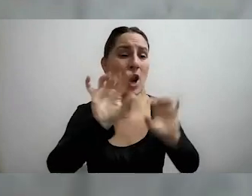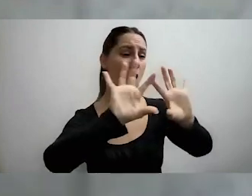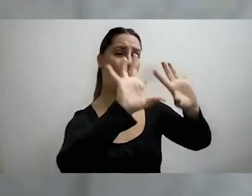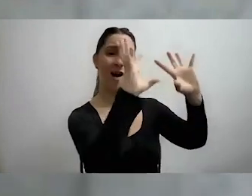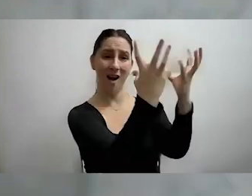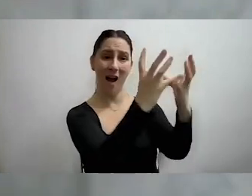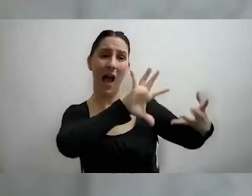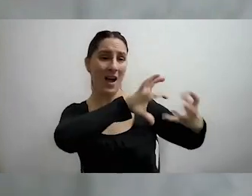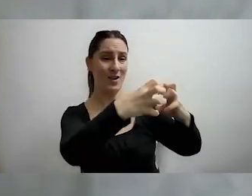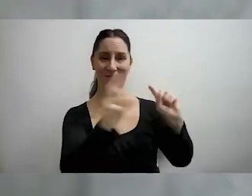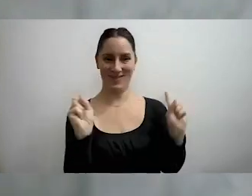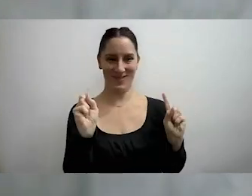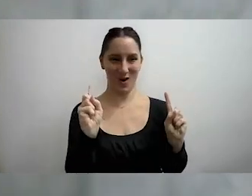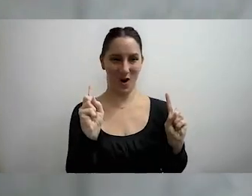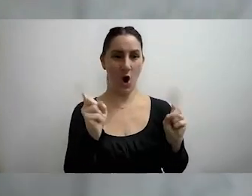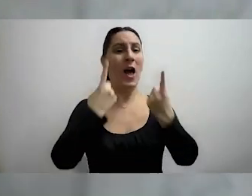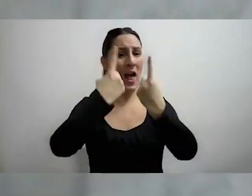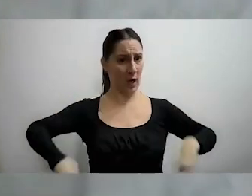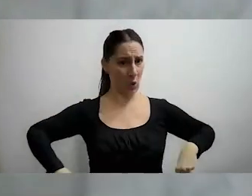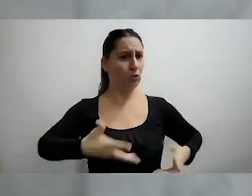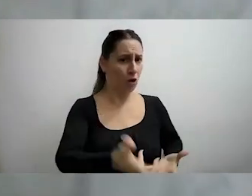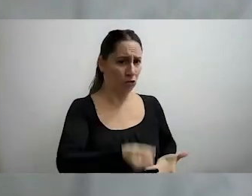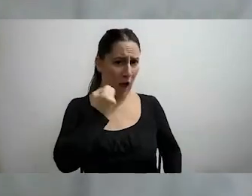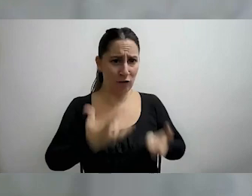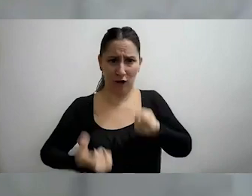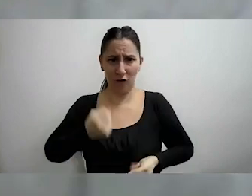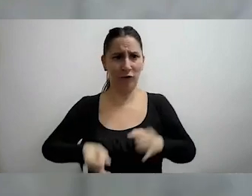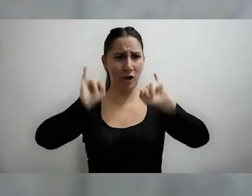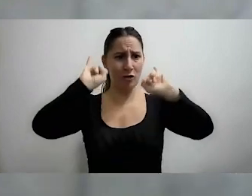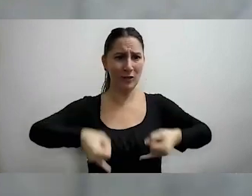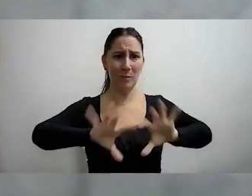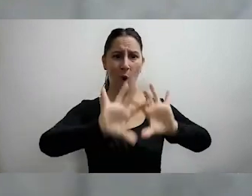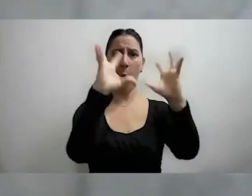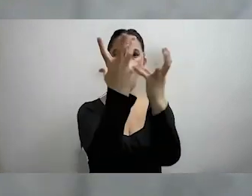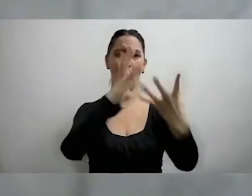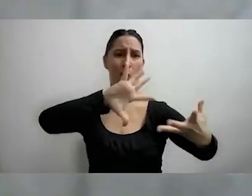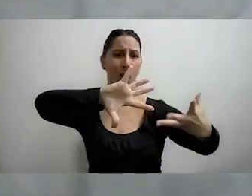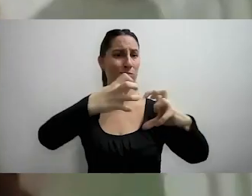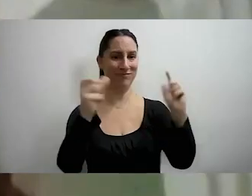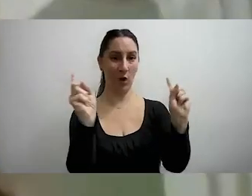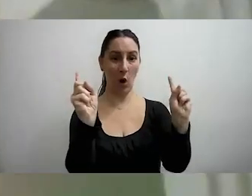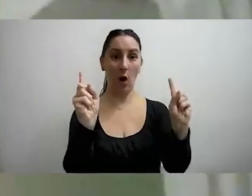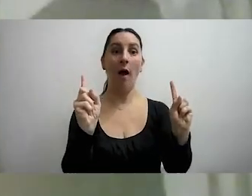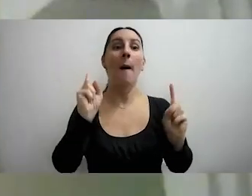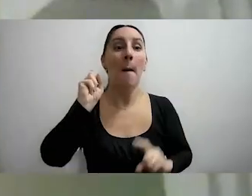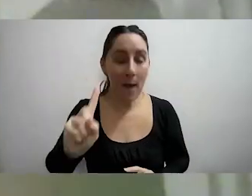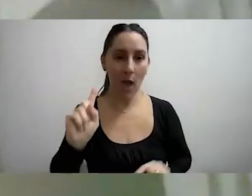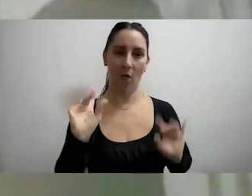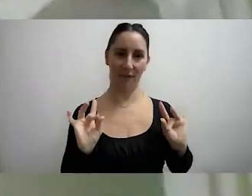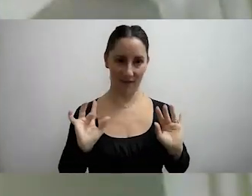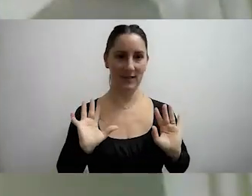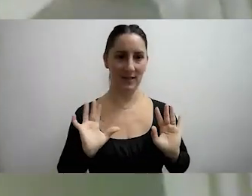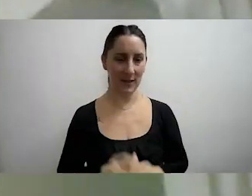base, porque yo voy a poder utilizar los recursos, pero no perjudicar al ambiente. Lo que pasa es que no es para claro. nada sencilla, No, y nada aparte, operatoria.